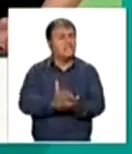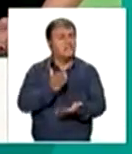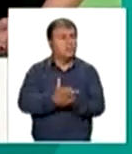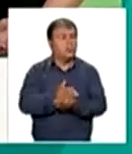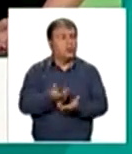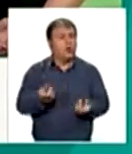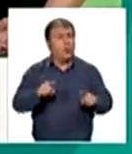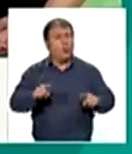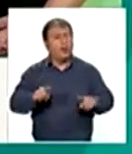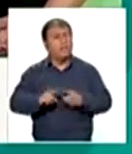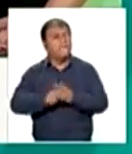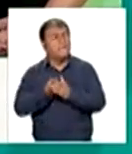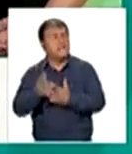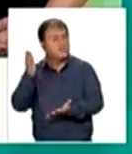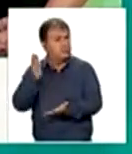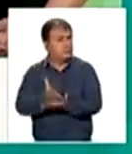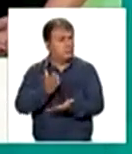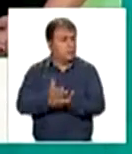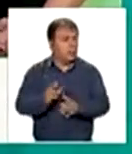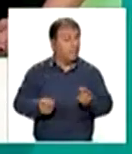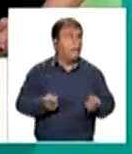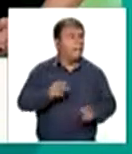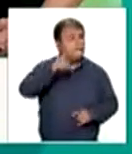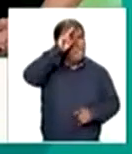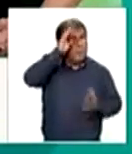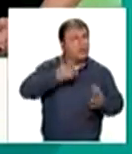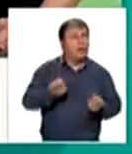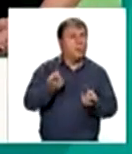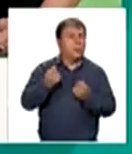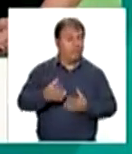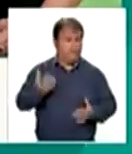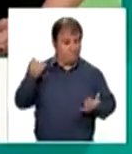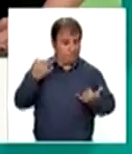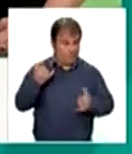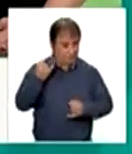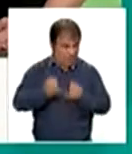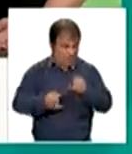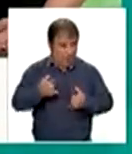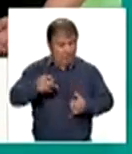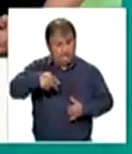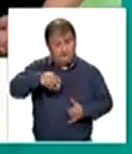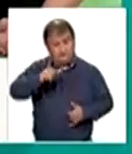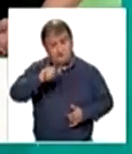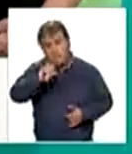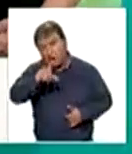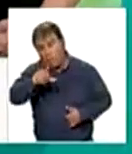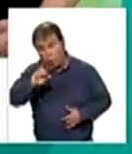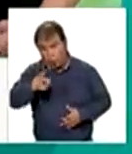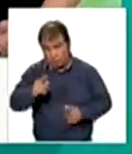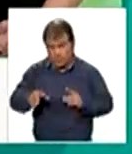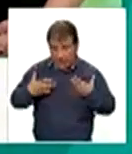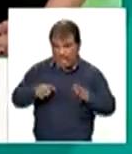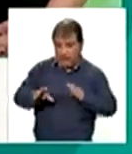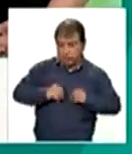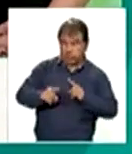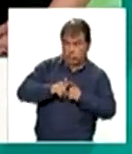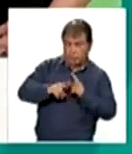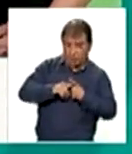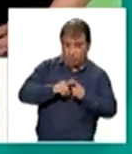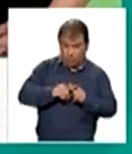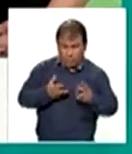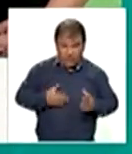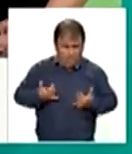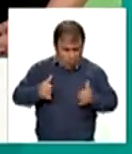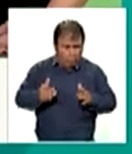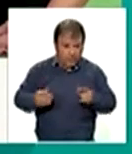partir de cuándo regiría? Eso es lo que muchos peruanos se preguntan. Finalmente, Pablo Guerrero, de encontrarse, digamos, positivo en este análisis, ¿podría